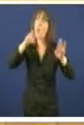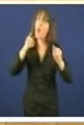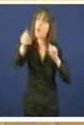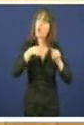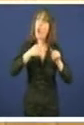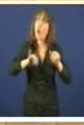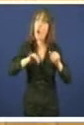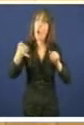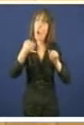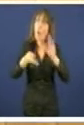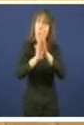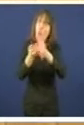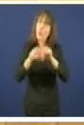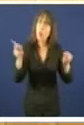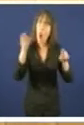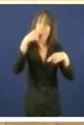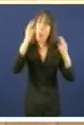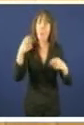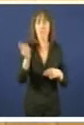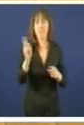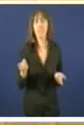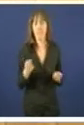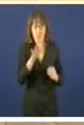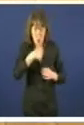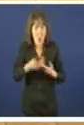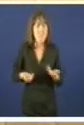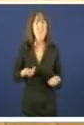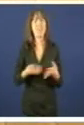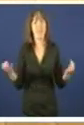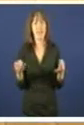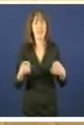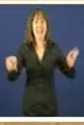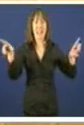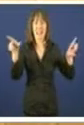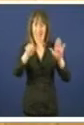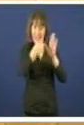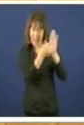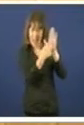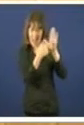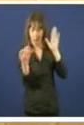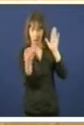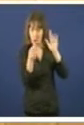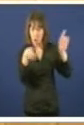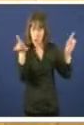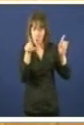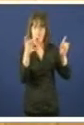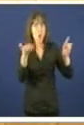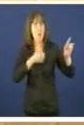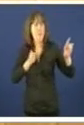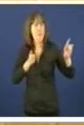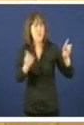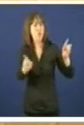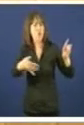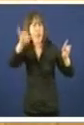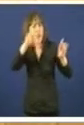establezan a lei que a CRTVG, así como as sociedades mercantís vinculadas a elas, non poderán contar con participación privada no seu capital,